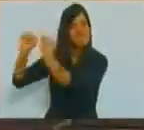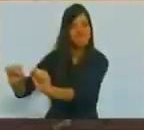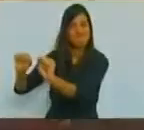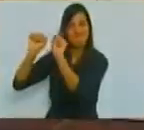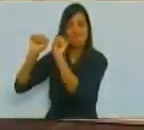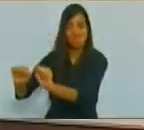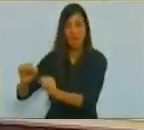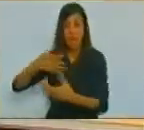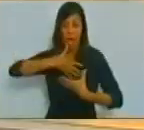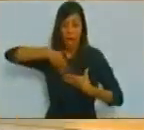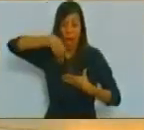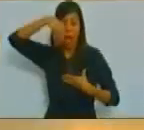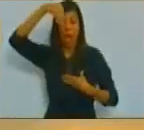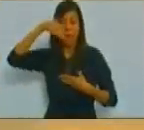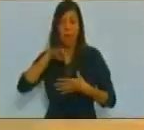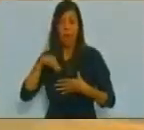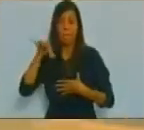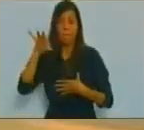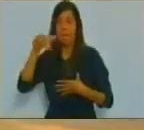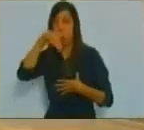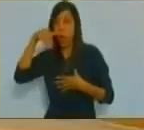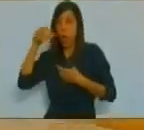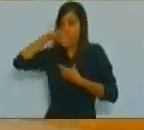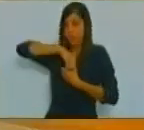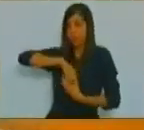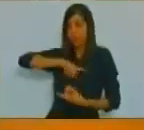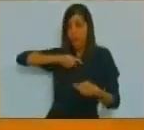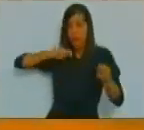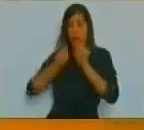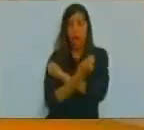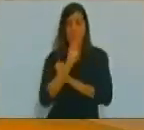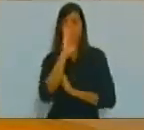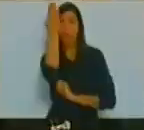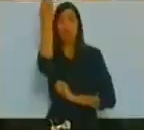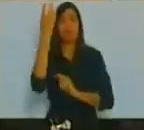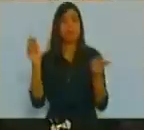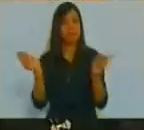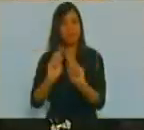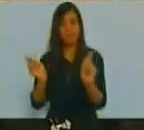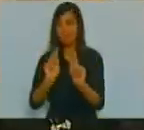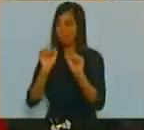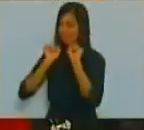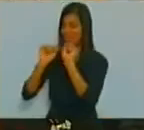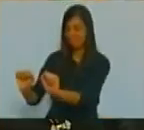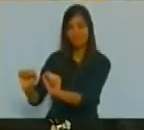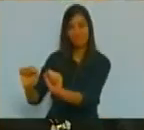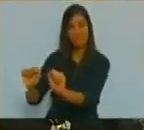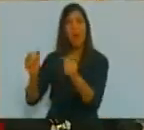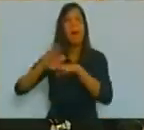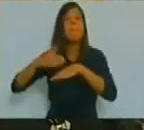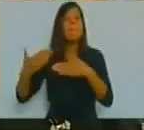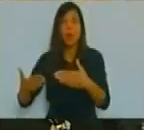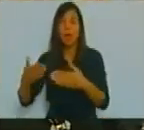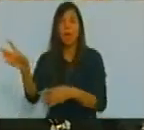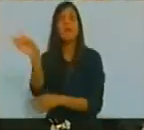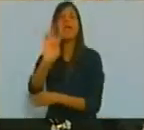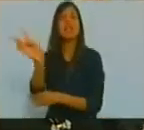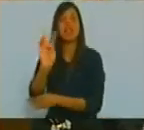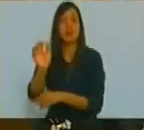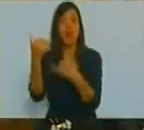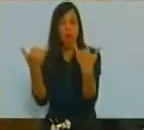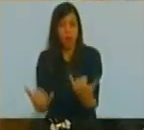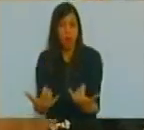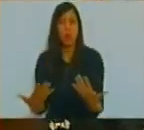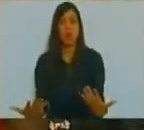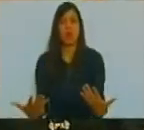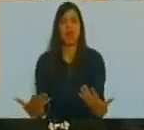alma en el espíritu de nuestros jóvenes y nuestros pueblos porque ya venezuela tomó